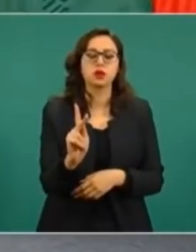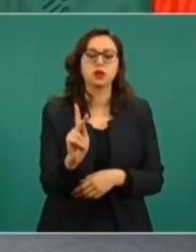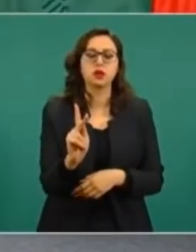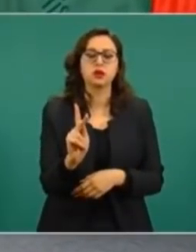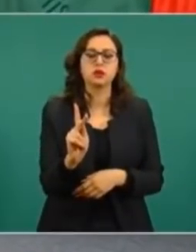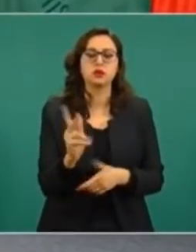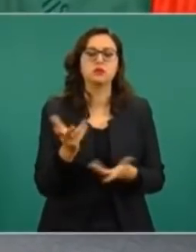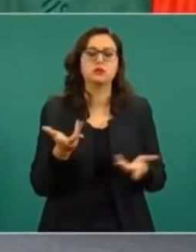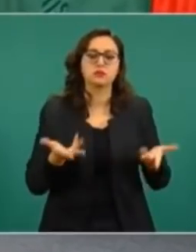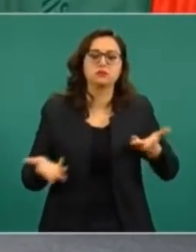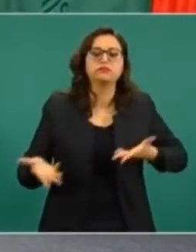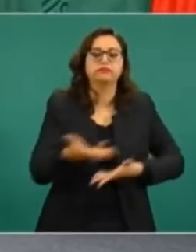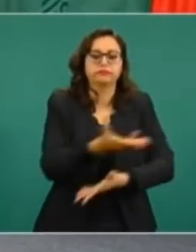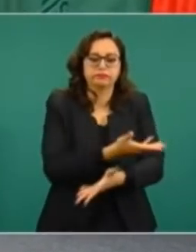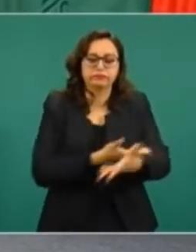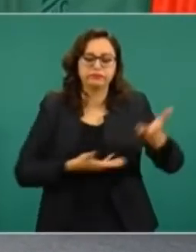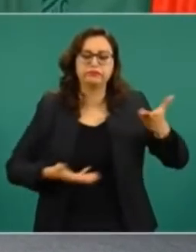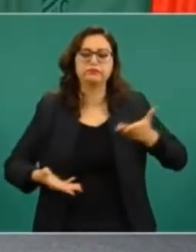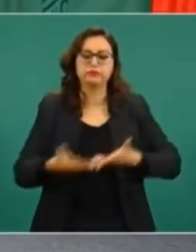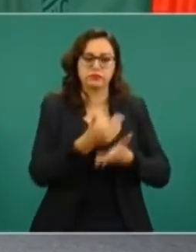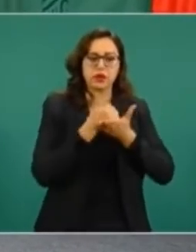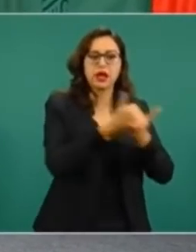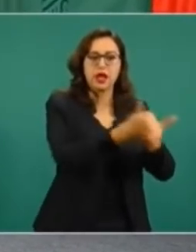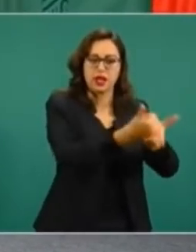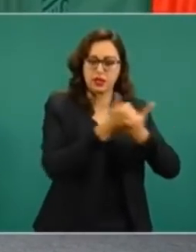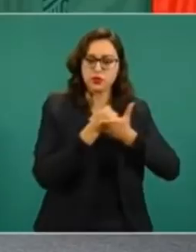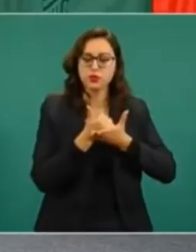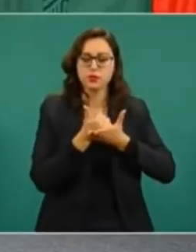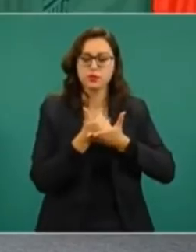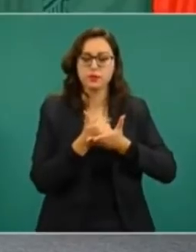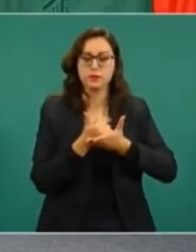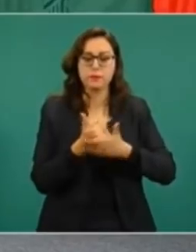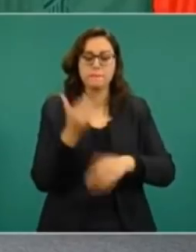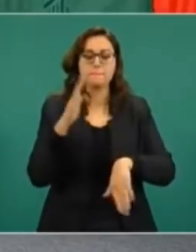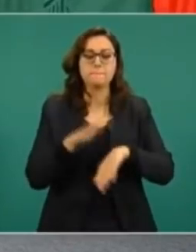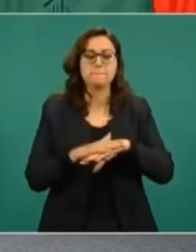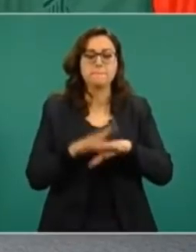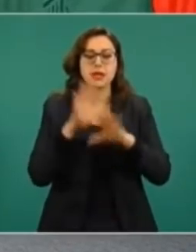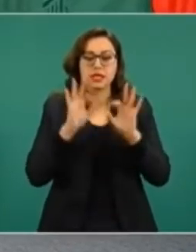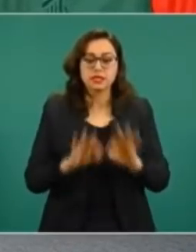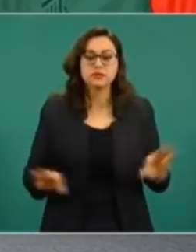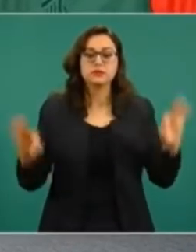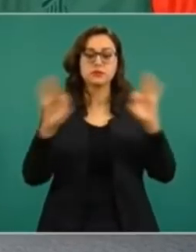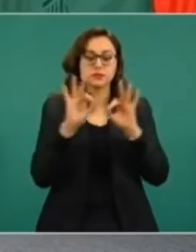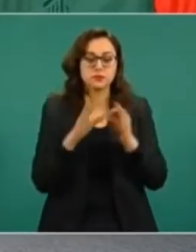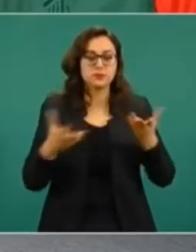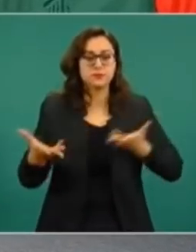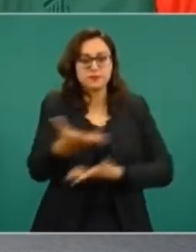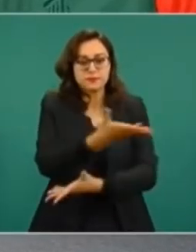fincada en la cooperación y fundamentalmente en la cooperación para el desarrollo,